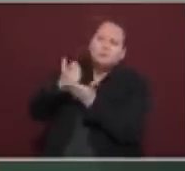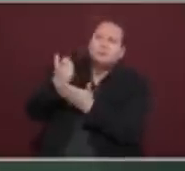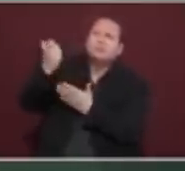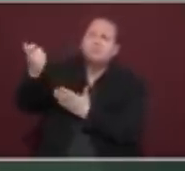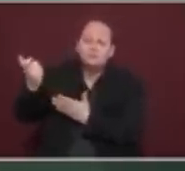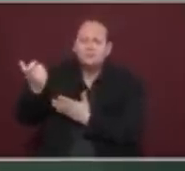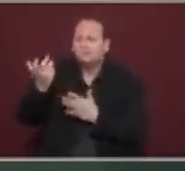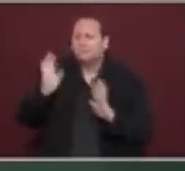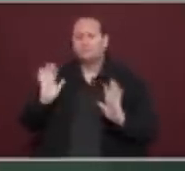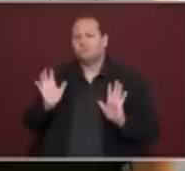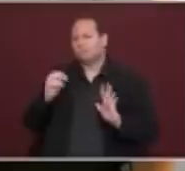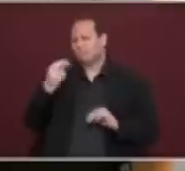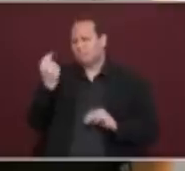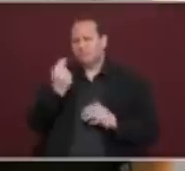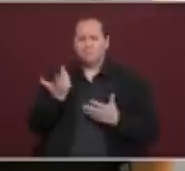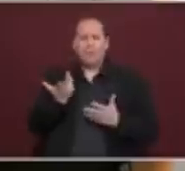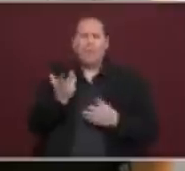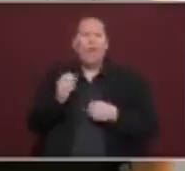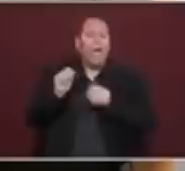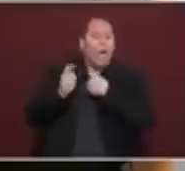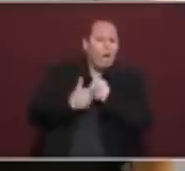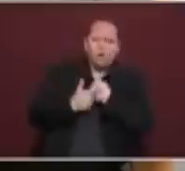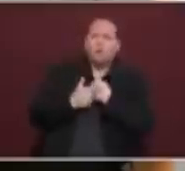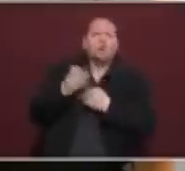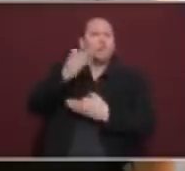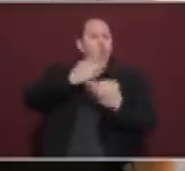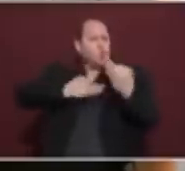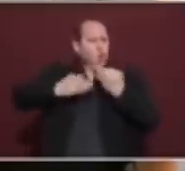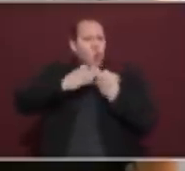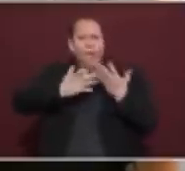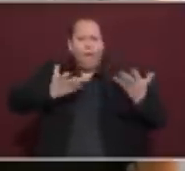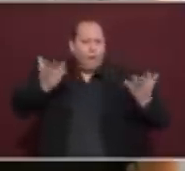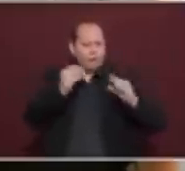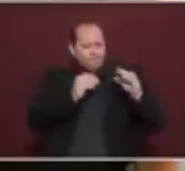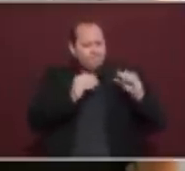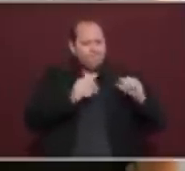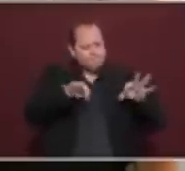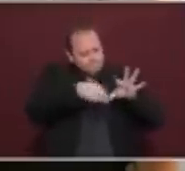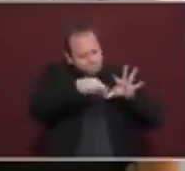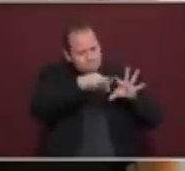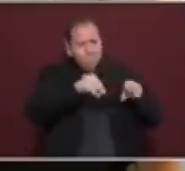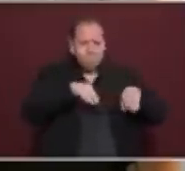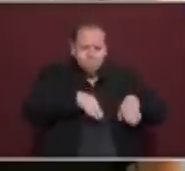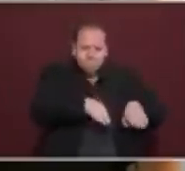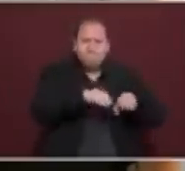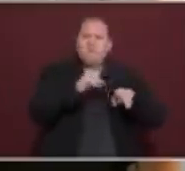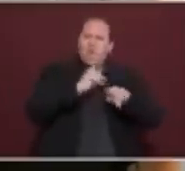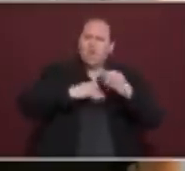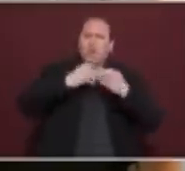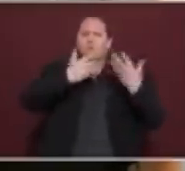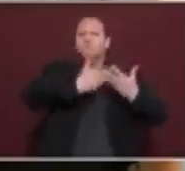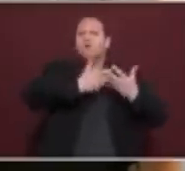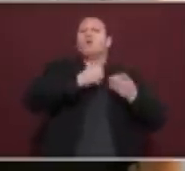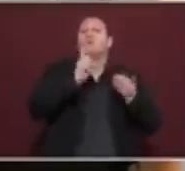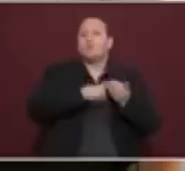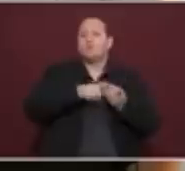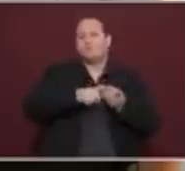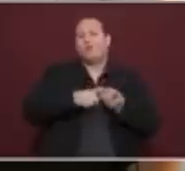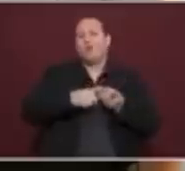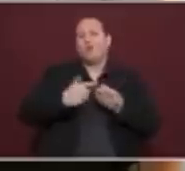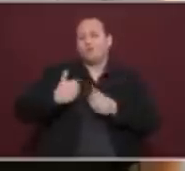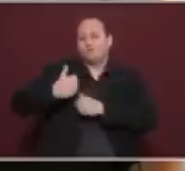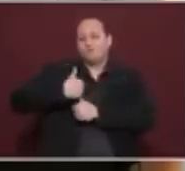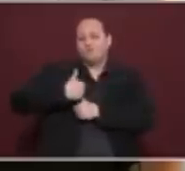de implemento para el uniforme todo se fabrica en nuestras fábricas de